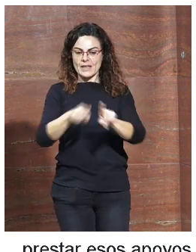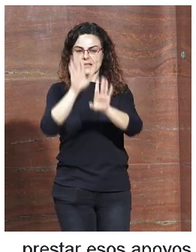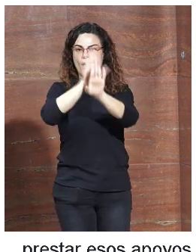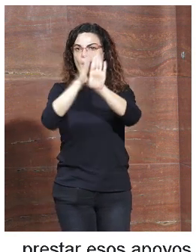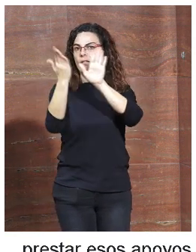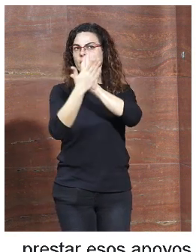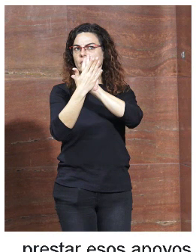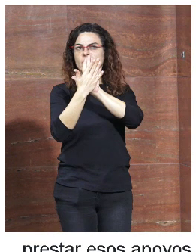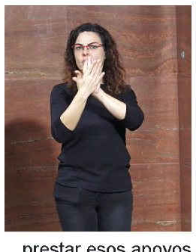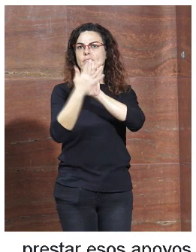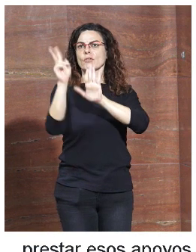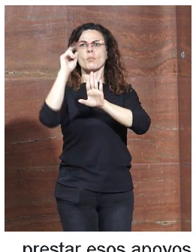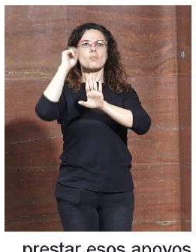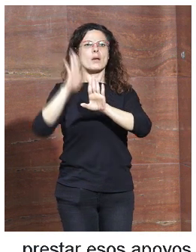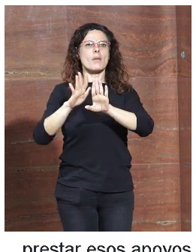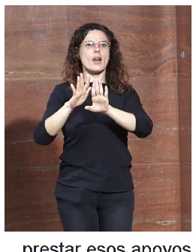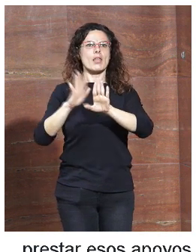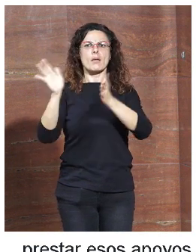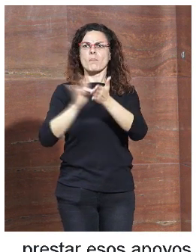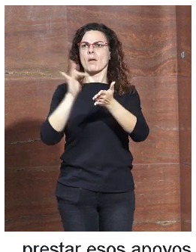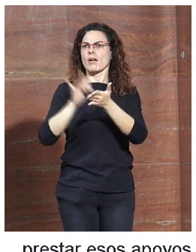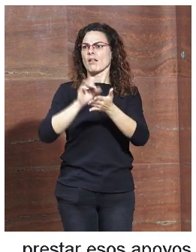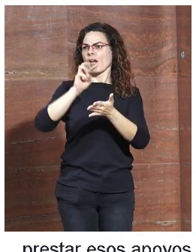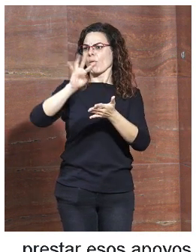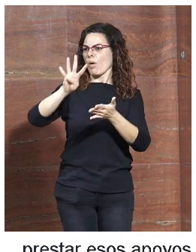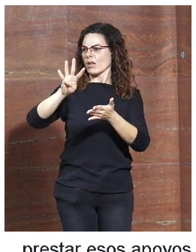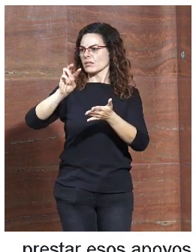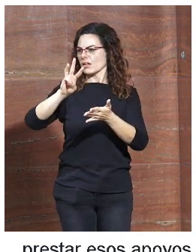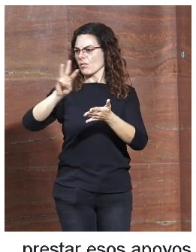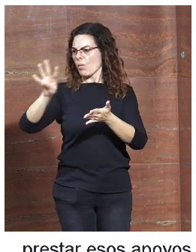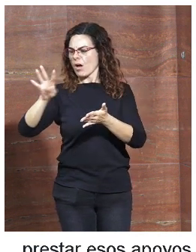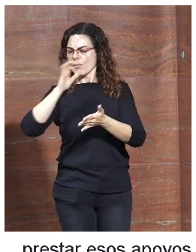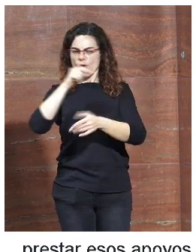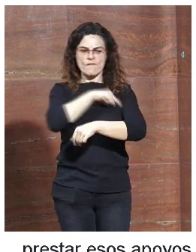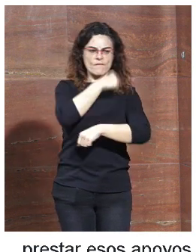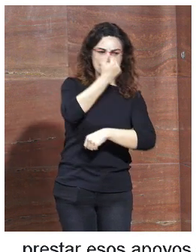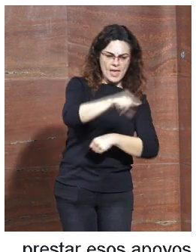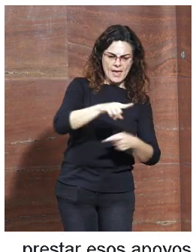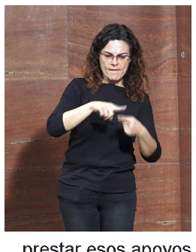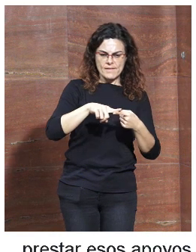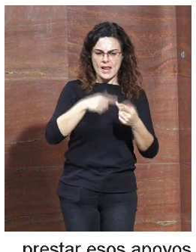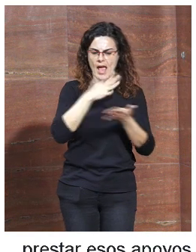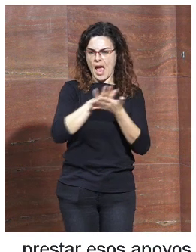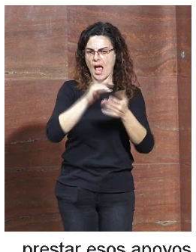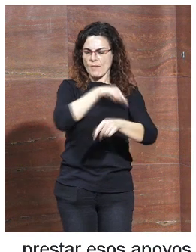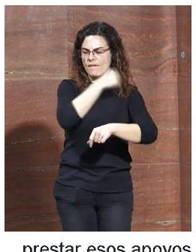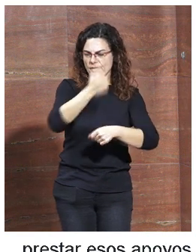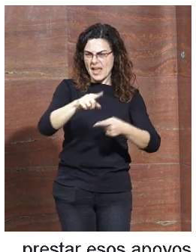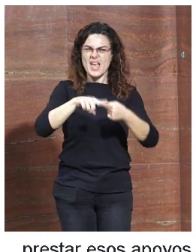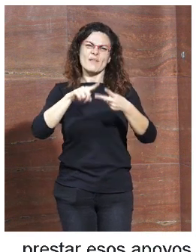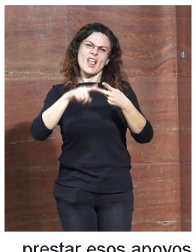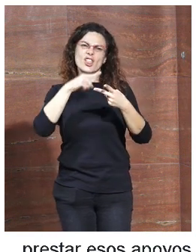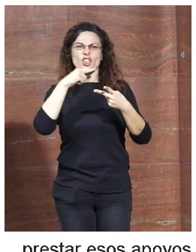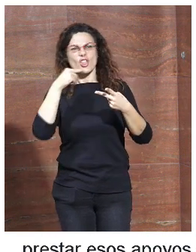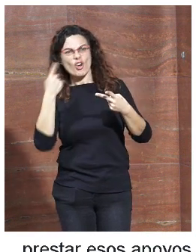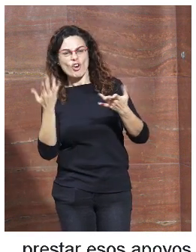tiene 3 o 4 páginas, porque viene desde la fiebre, desde dolor de... Bueno,